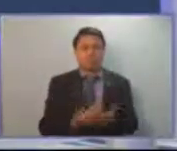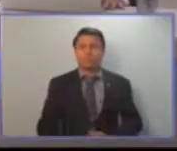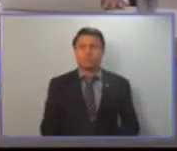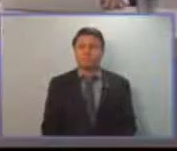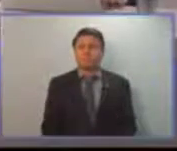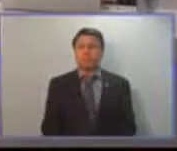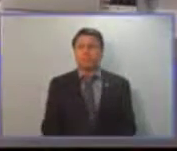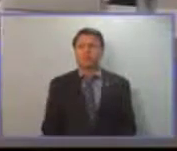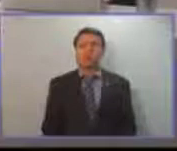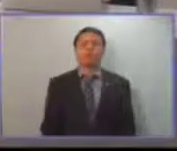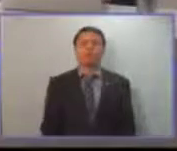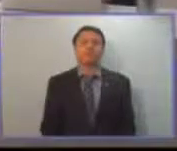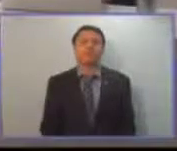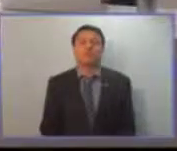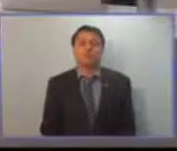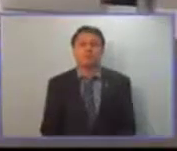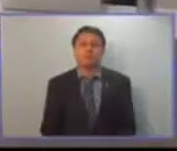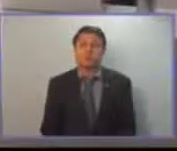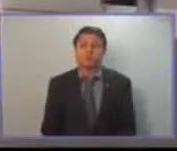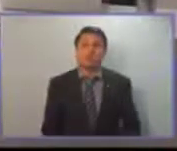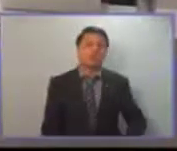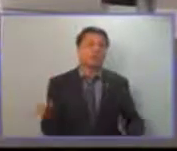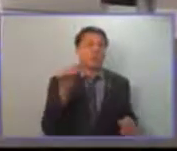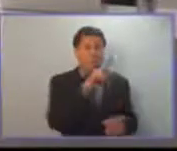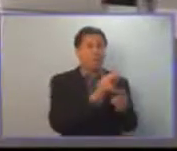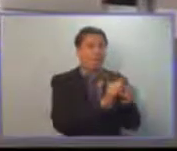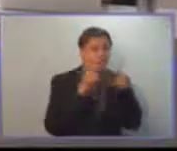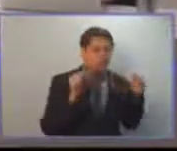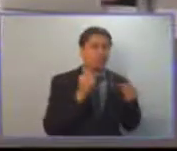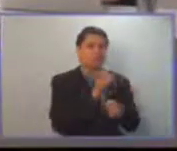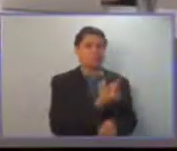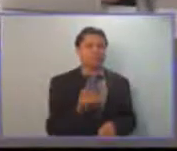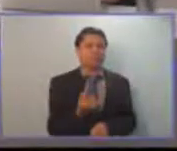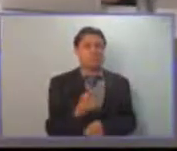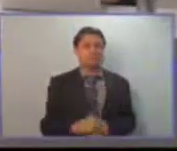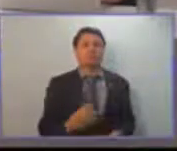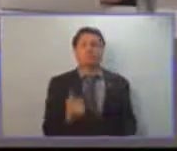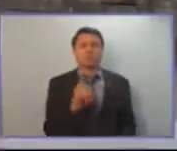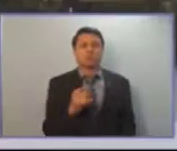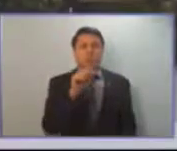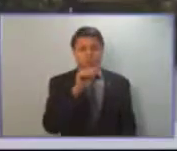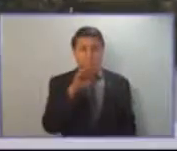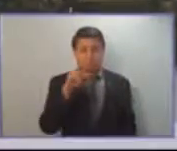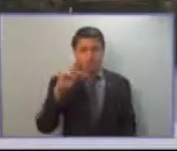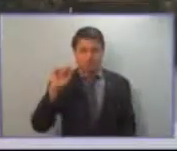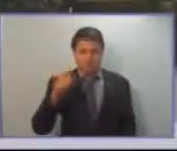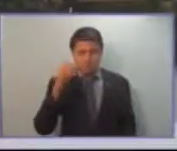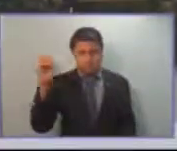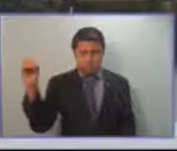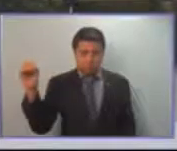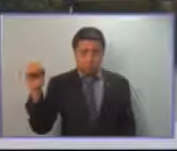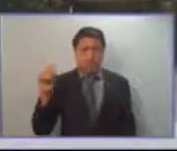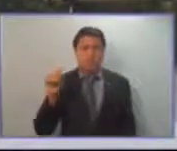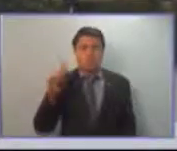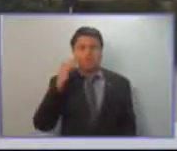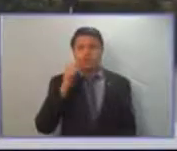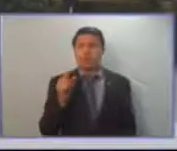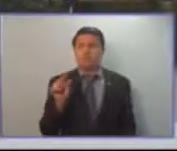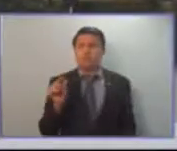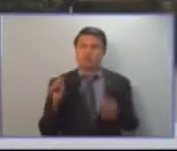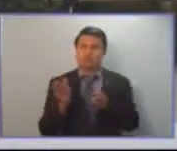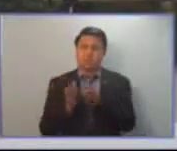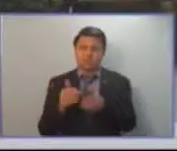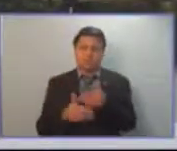votaron de esa manera, de más de 2 millones de salvadoreños, pero con esos pocos